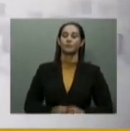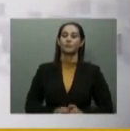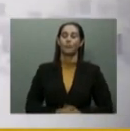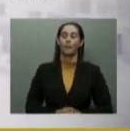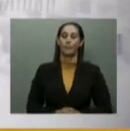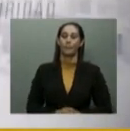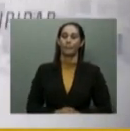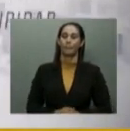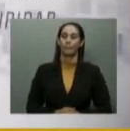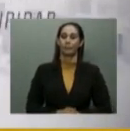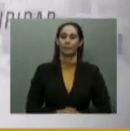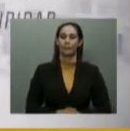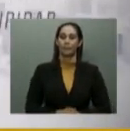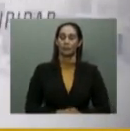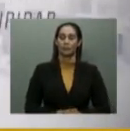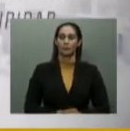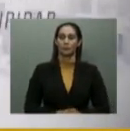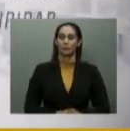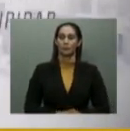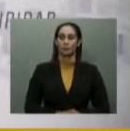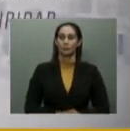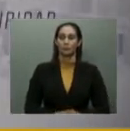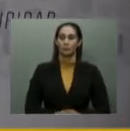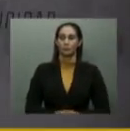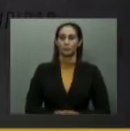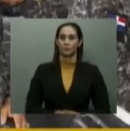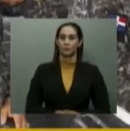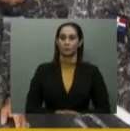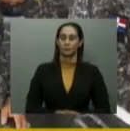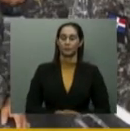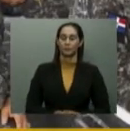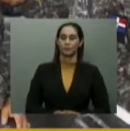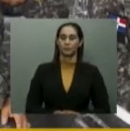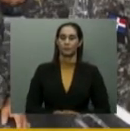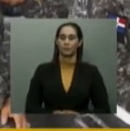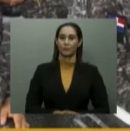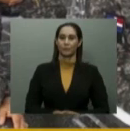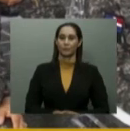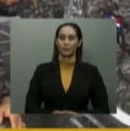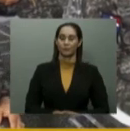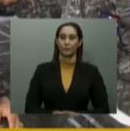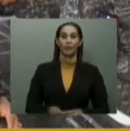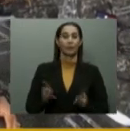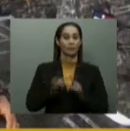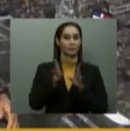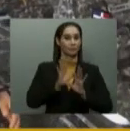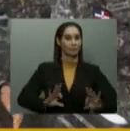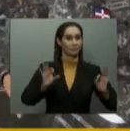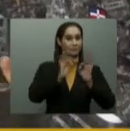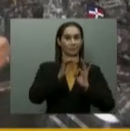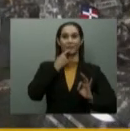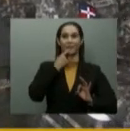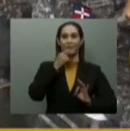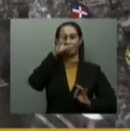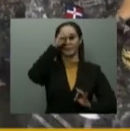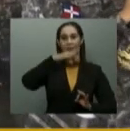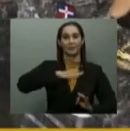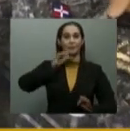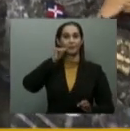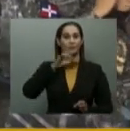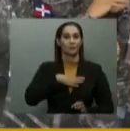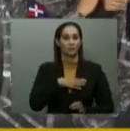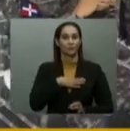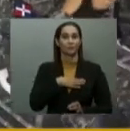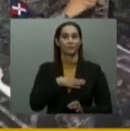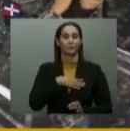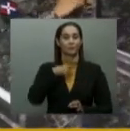las videocámaras se están usando a todas parte del mundo policías modernas en eeuu por eso vemos un vídeo que